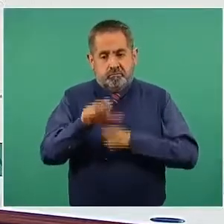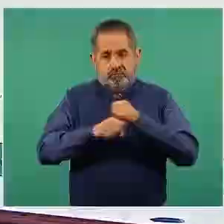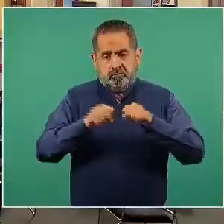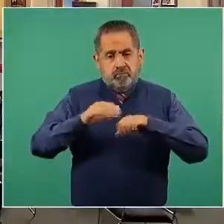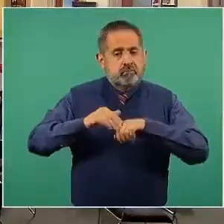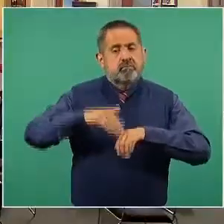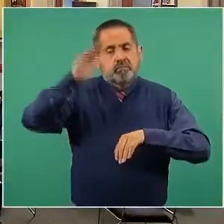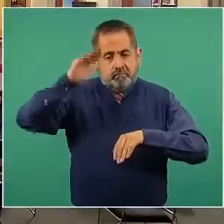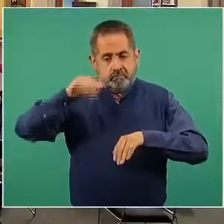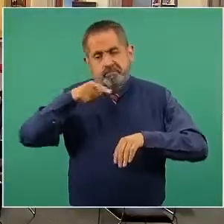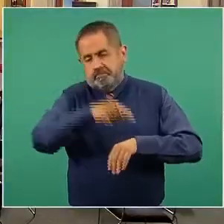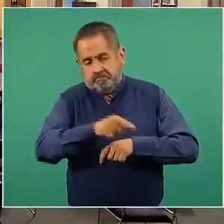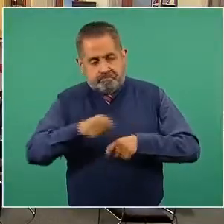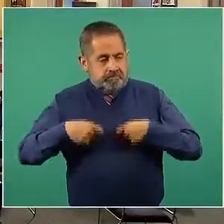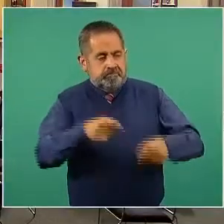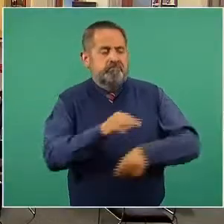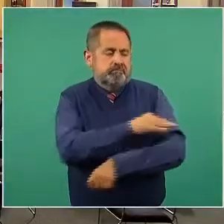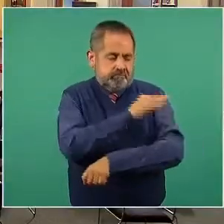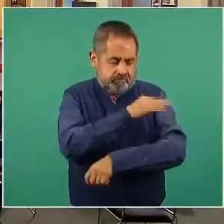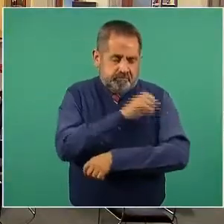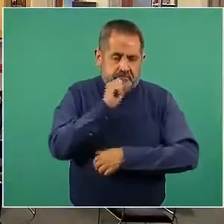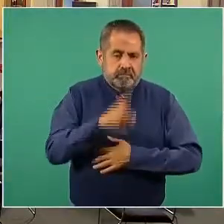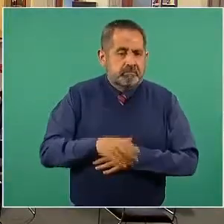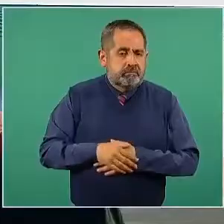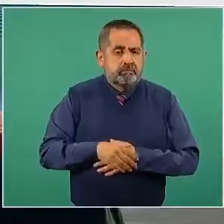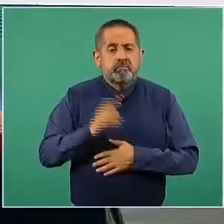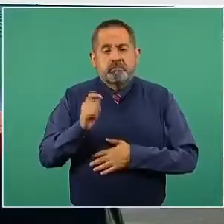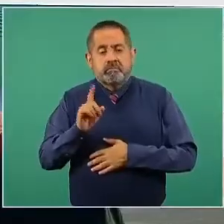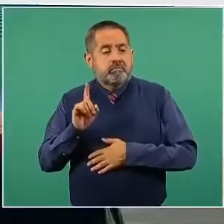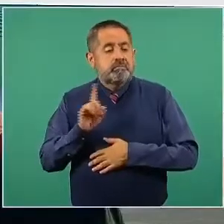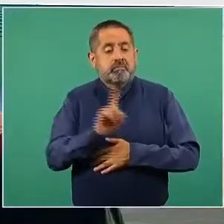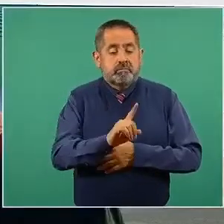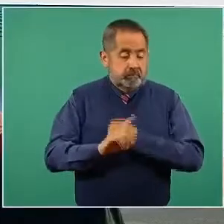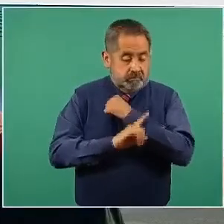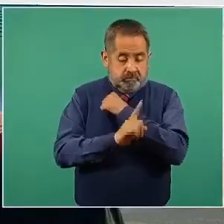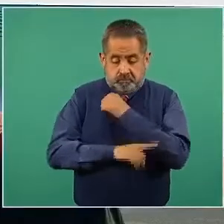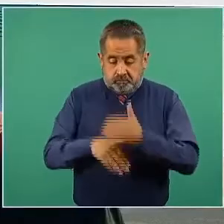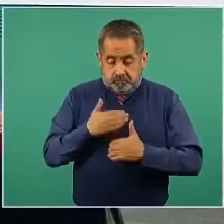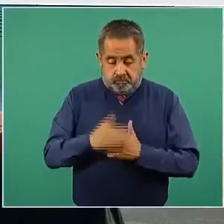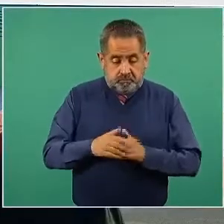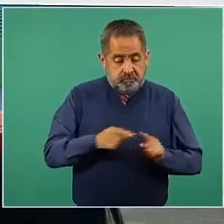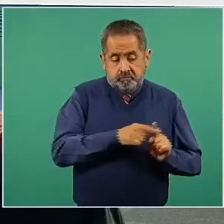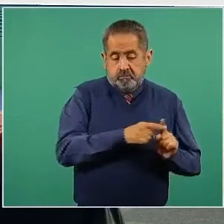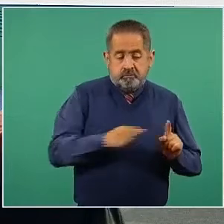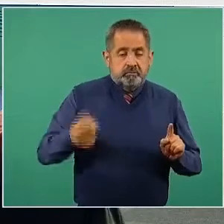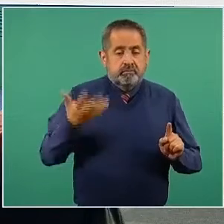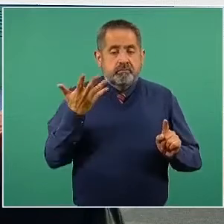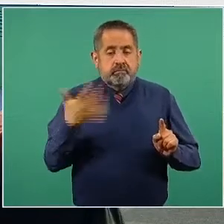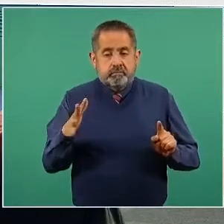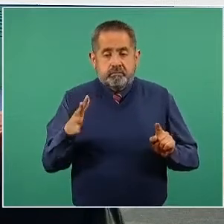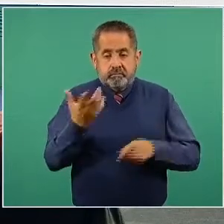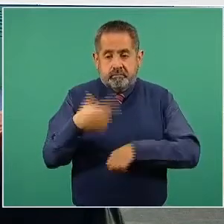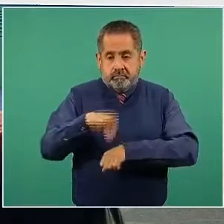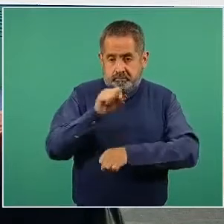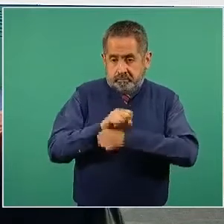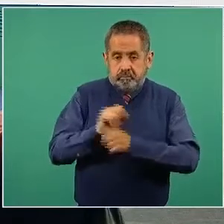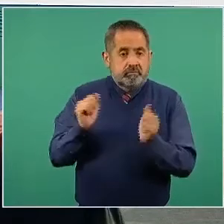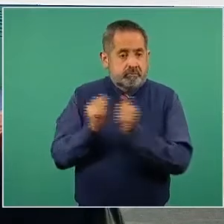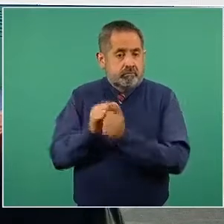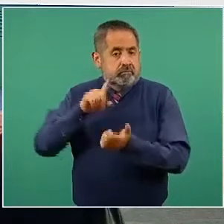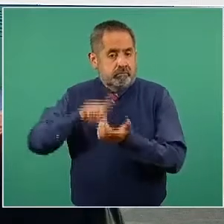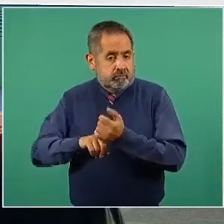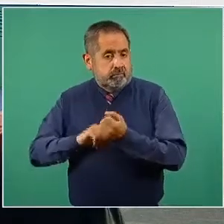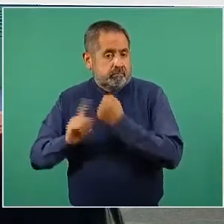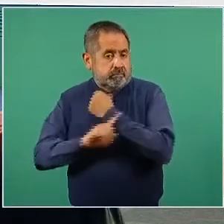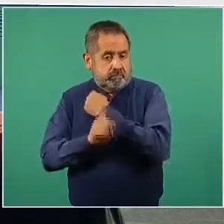o más años de edad, y solamente deben vacunarse quienes tienen 10 o más semanas de embarazo.